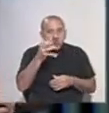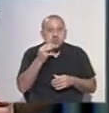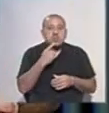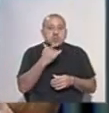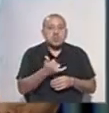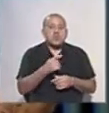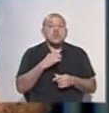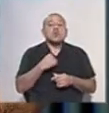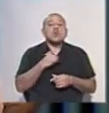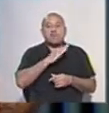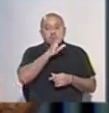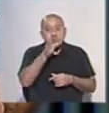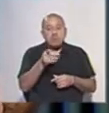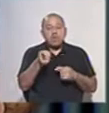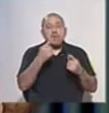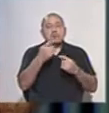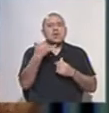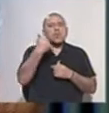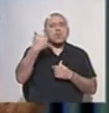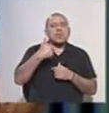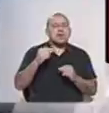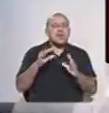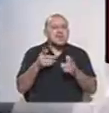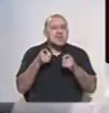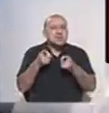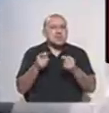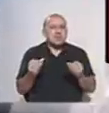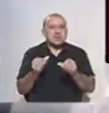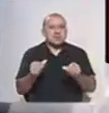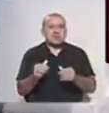bueno, fuimos al encuentro de ellos para que nos contaran un poco más de esta historia. A ver.